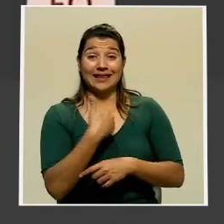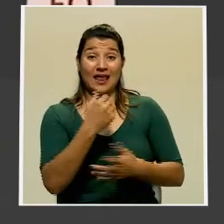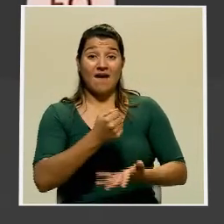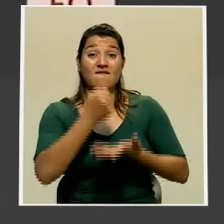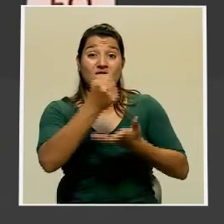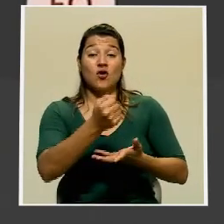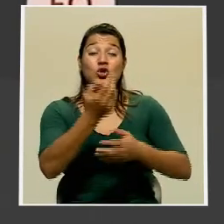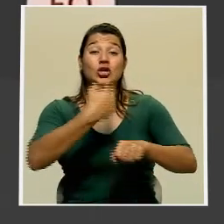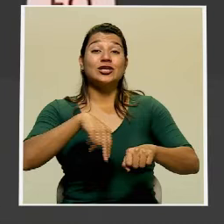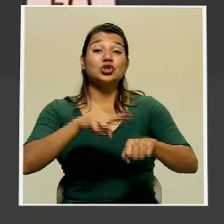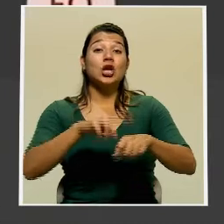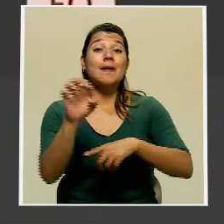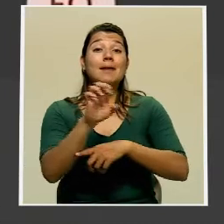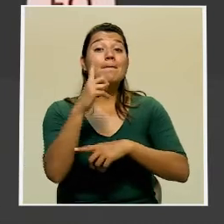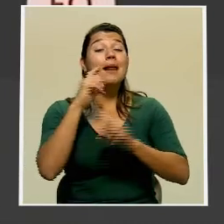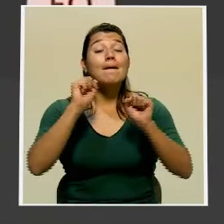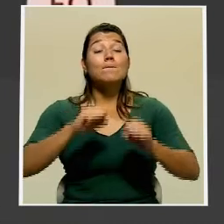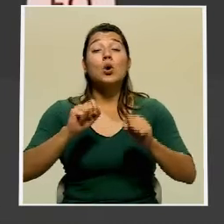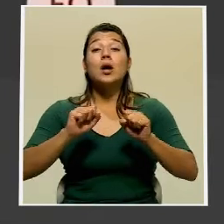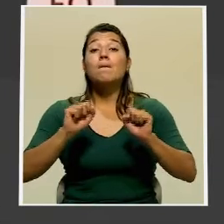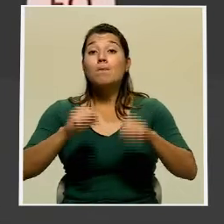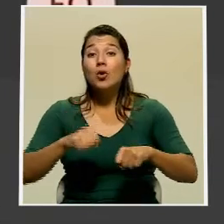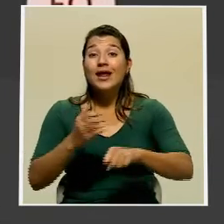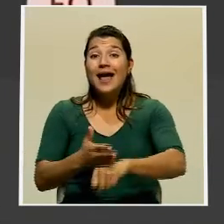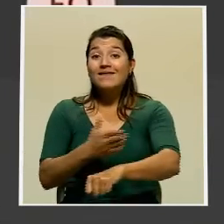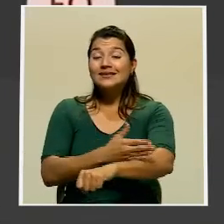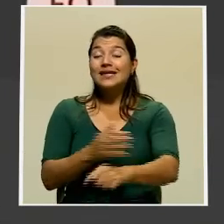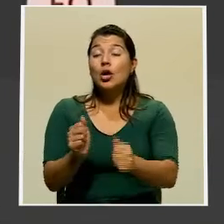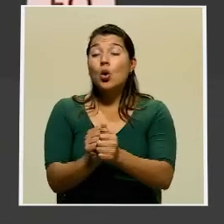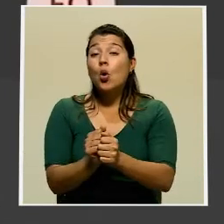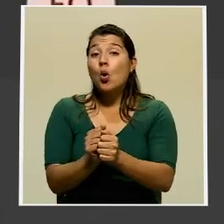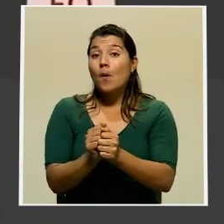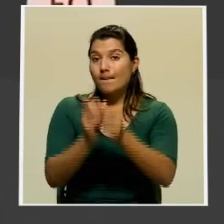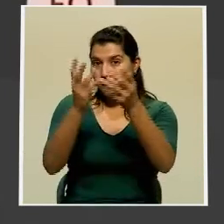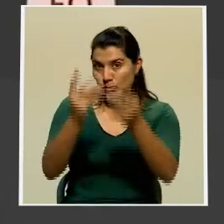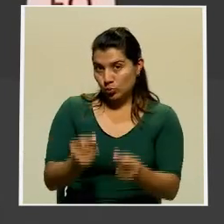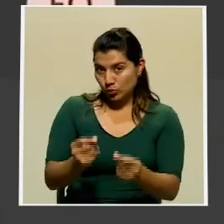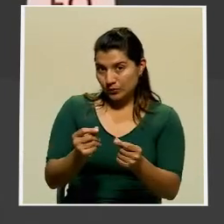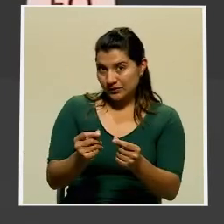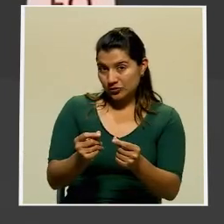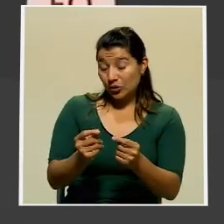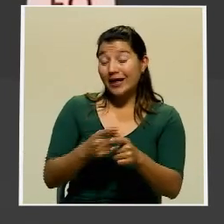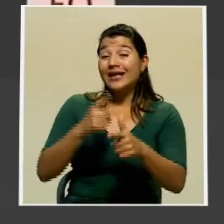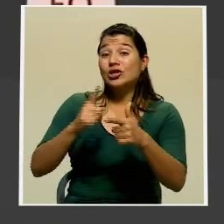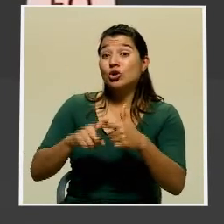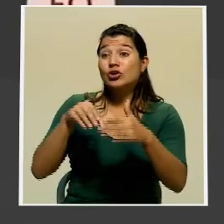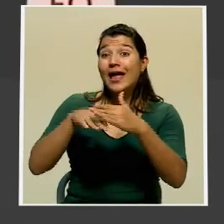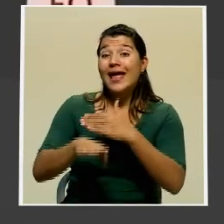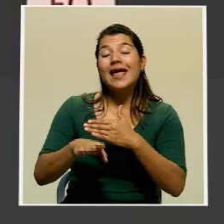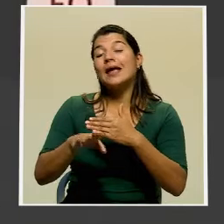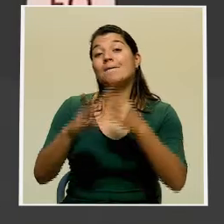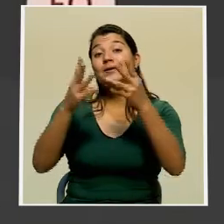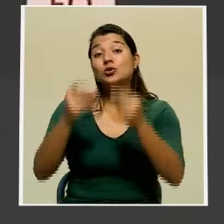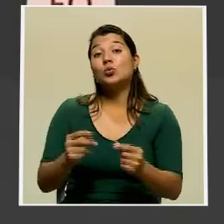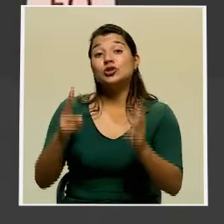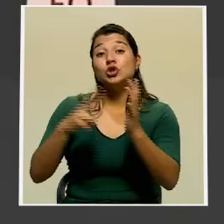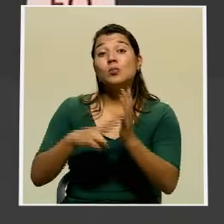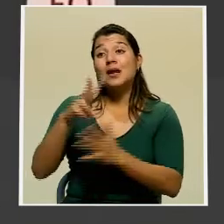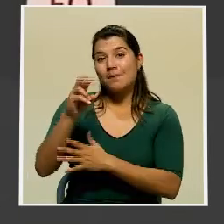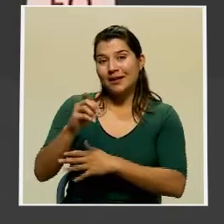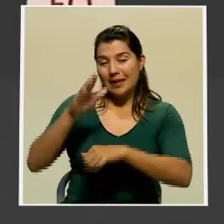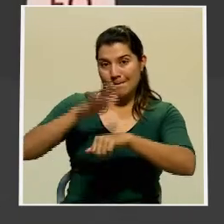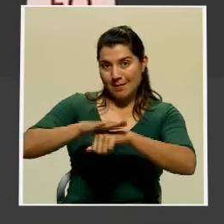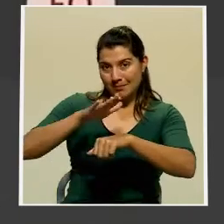poder avanzar en ese proceso y se solicitó en el presupuesto 2020 que de los 7.200 millones se permitiera ejecutar